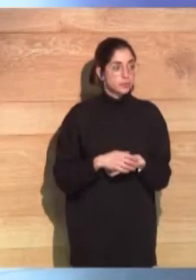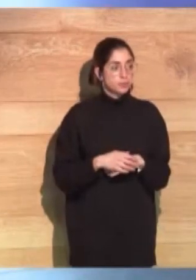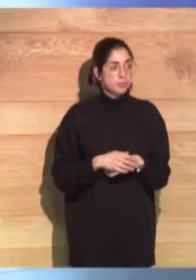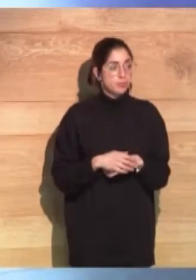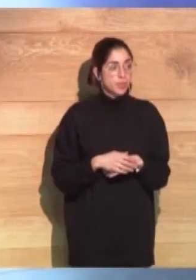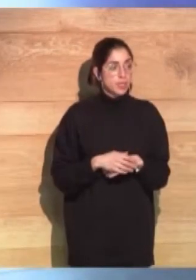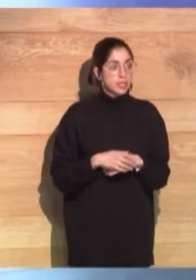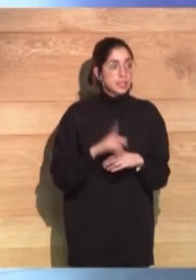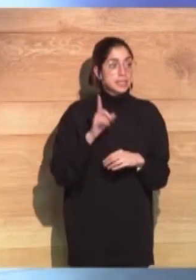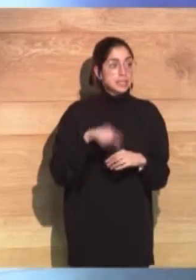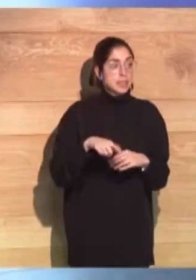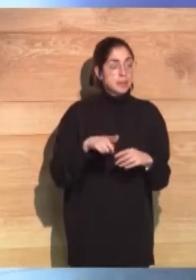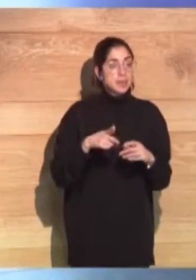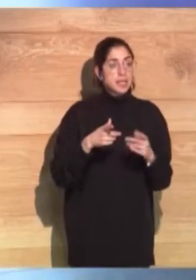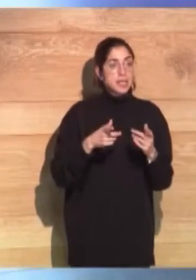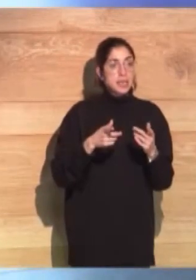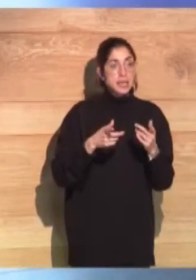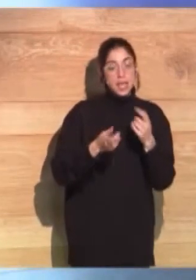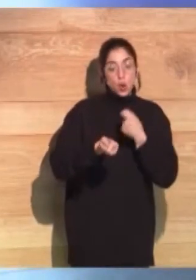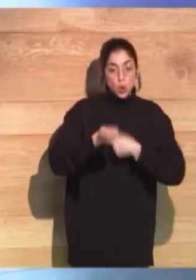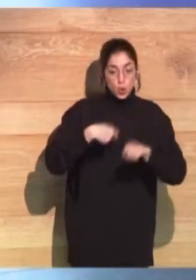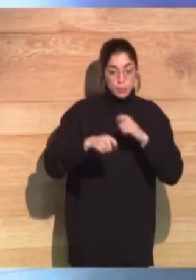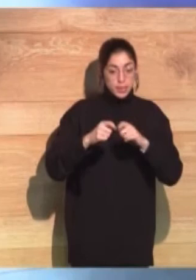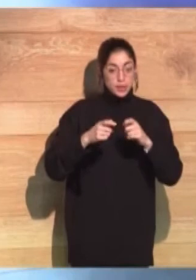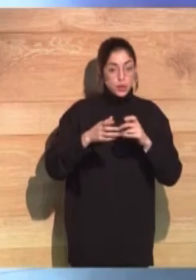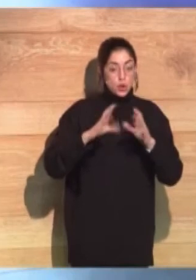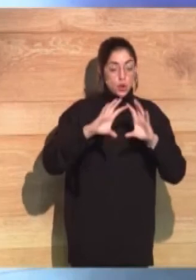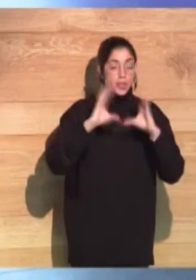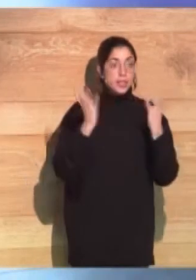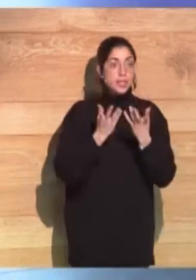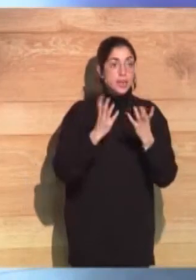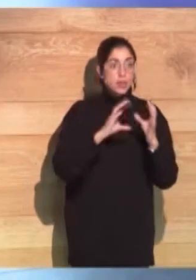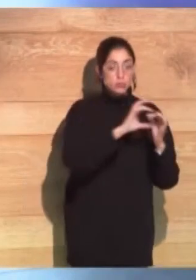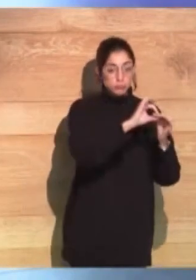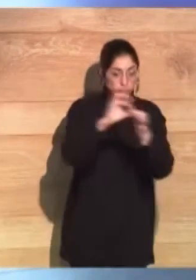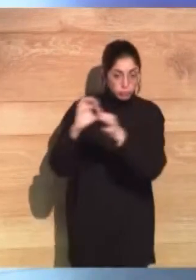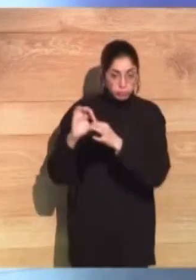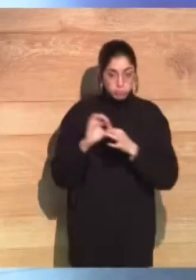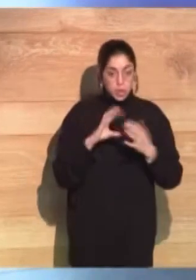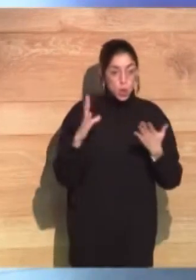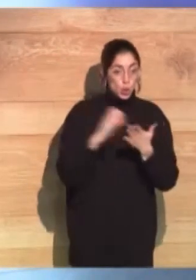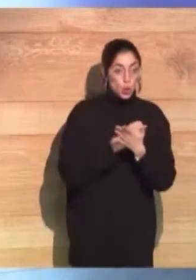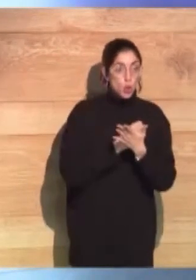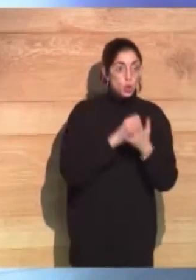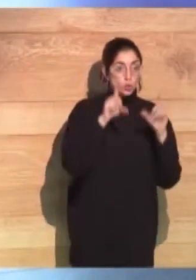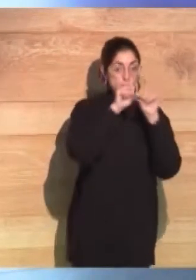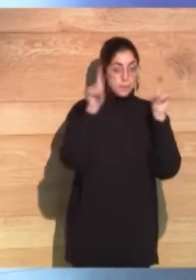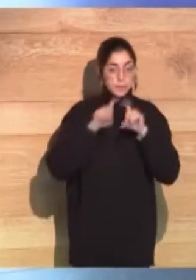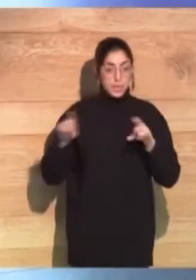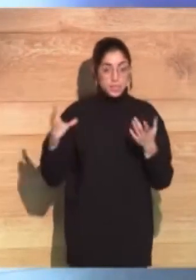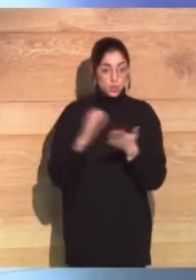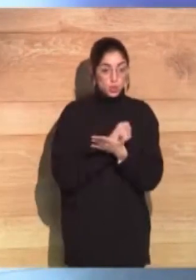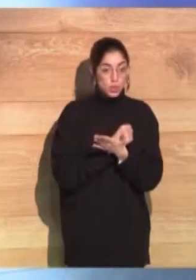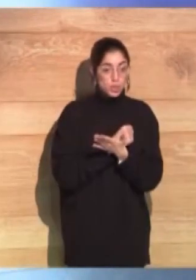En la Organización Internacional del Comercio, que se juntaran en todos estos organismos específicos para poder abordar